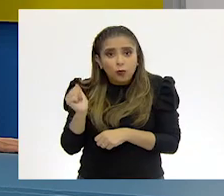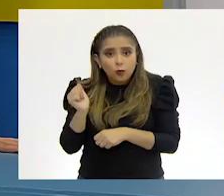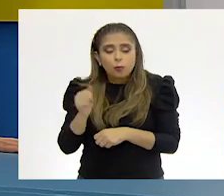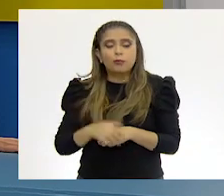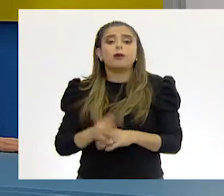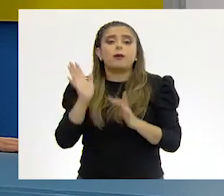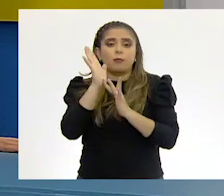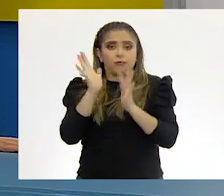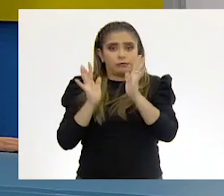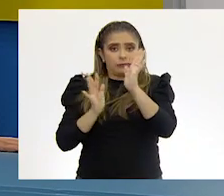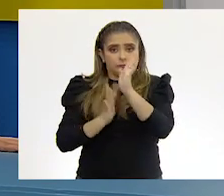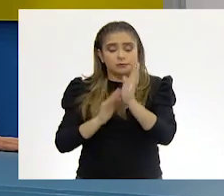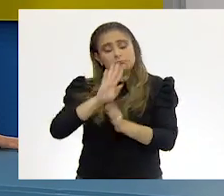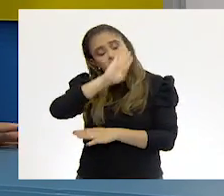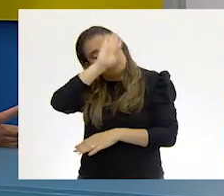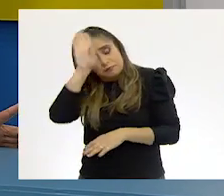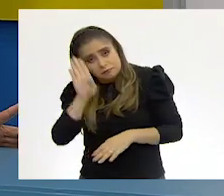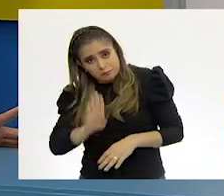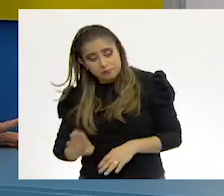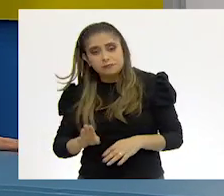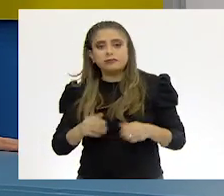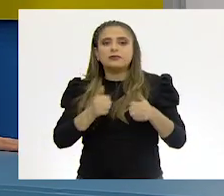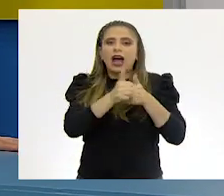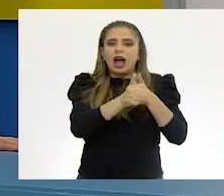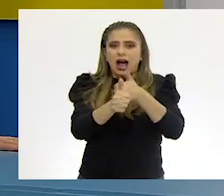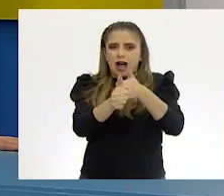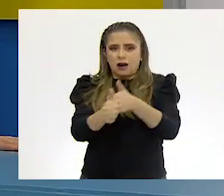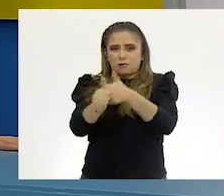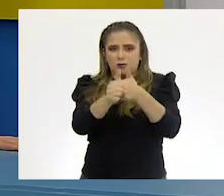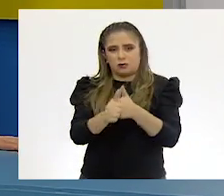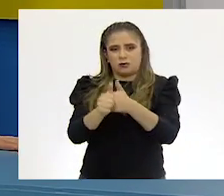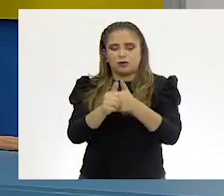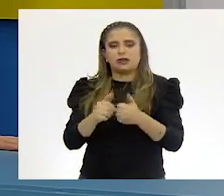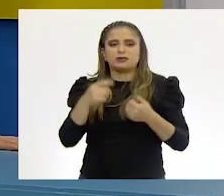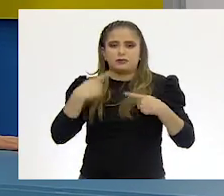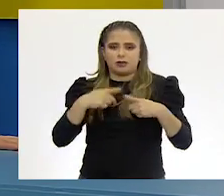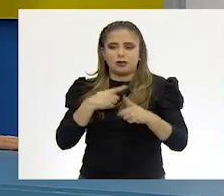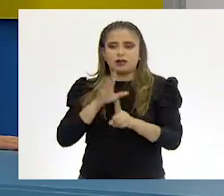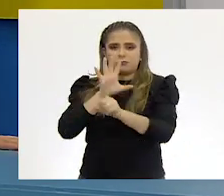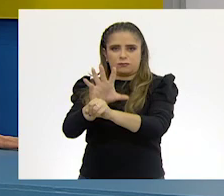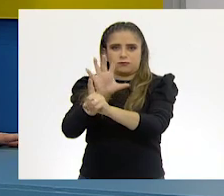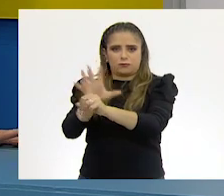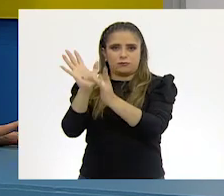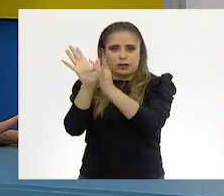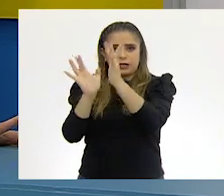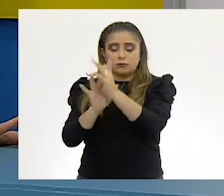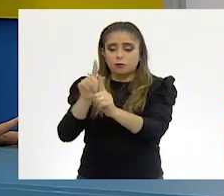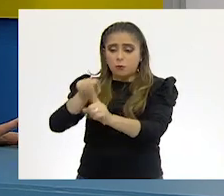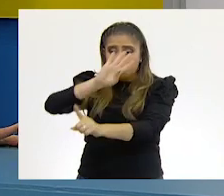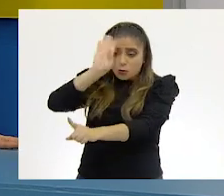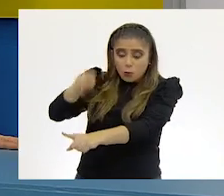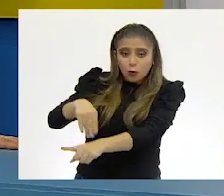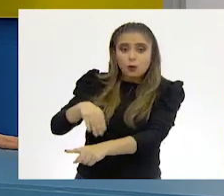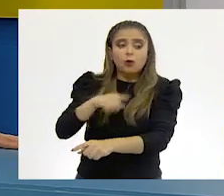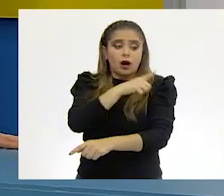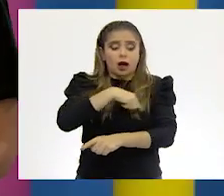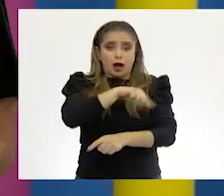de Jesucristo, sus seguidores, los apóstoles, comenzaron a difundir su mensaje por todo el Imperio